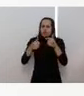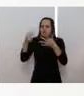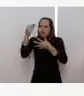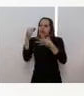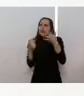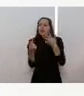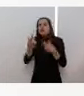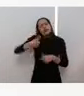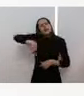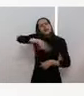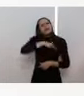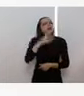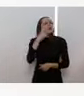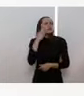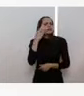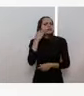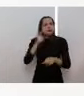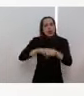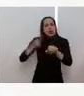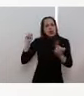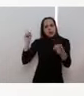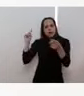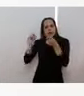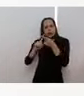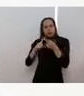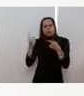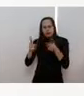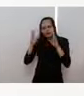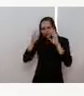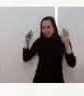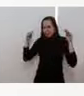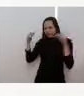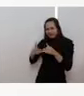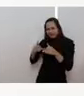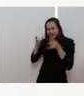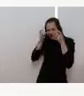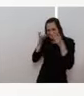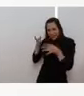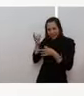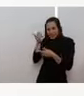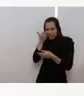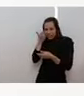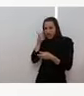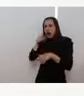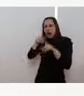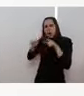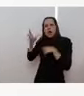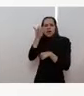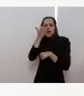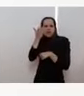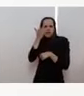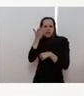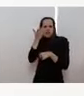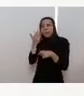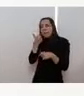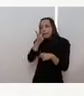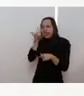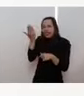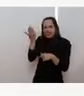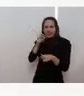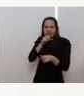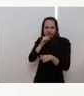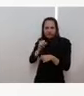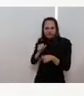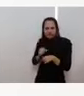nuestra durante tanto tiempo como centro de trauma nos ha llevado que hoy en día nuestros veteranos manejamos una línea de rehabilitación